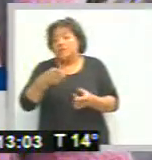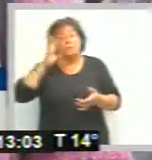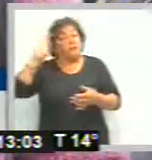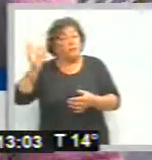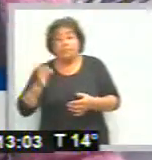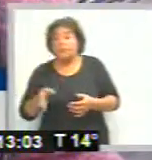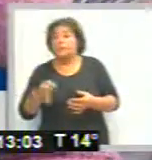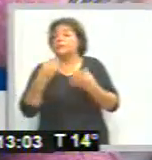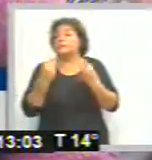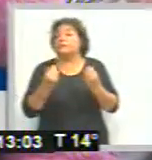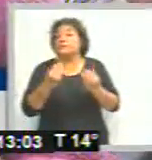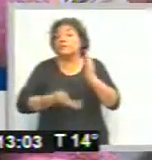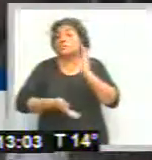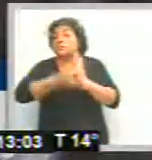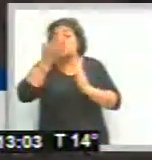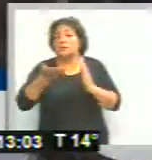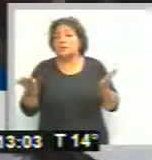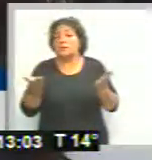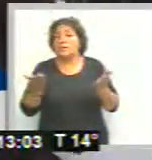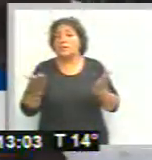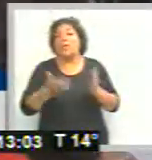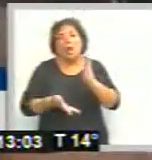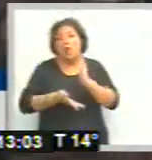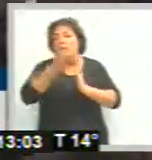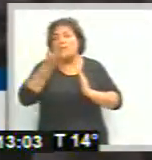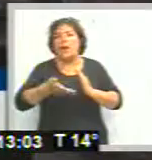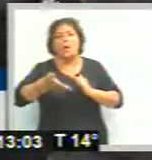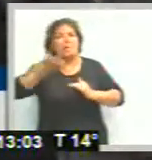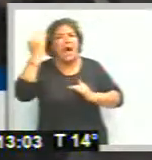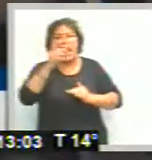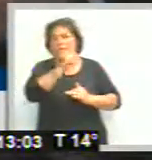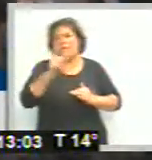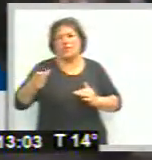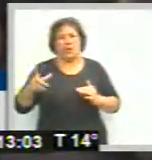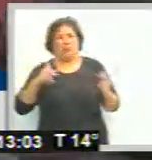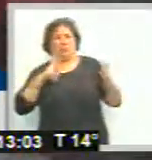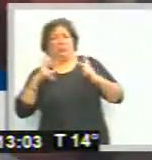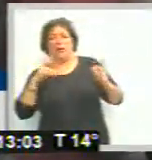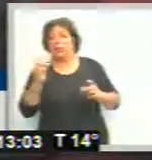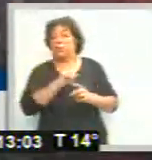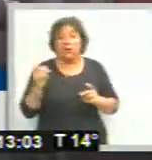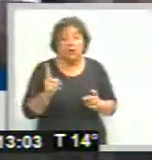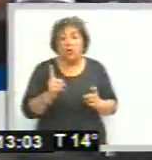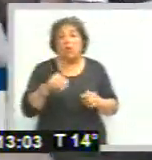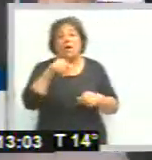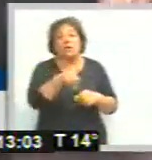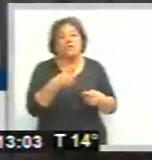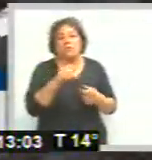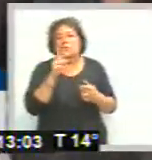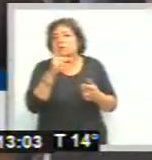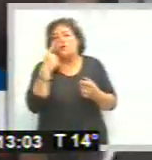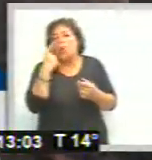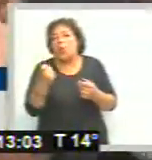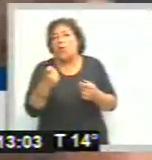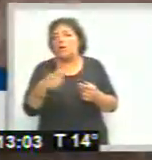realizar discriminadamente los aumentos? ¿No le aumentaron más a quienes más tienen, verdad? Exactamente. Ellos no vieron, aparte que